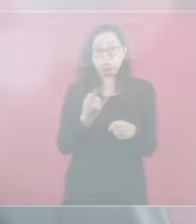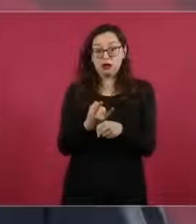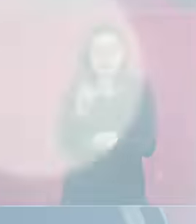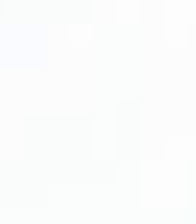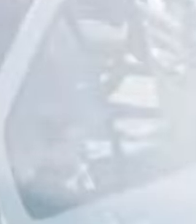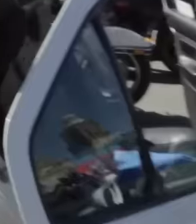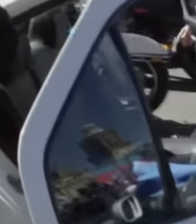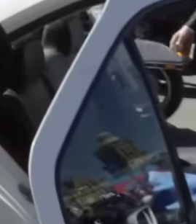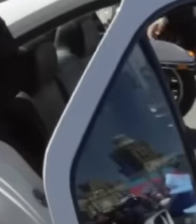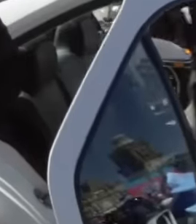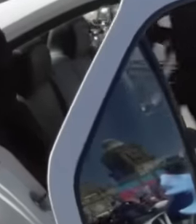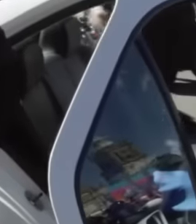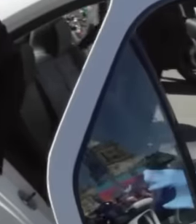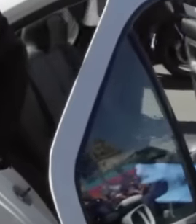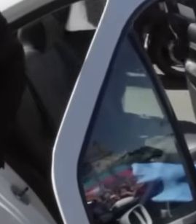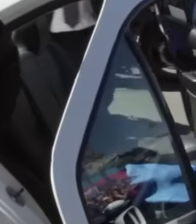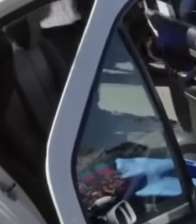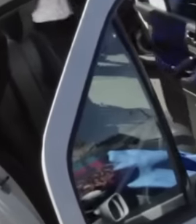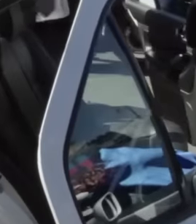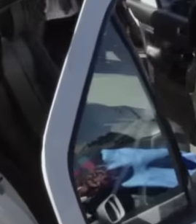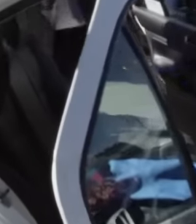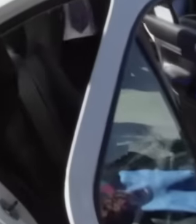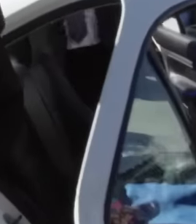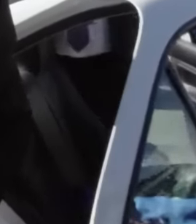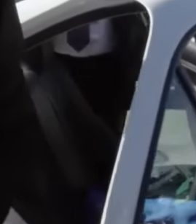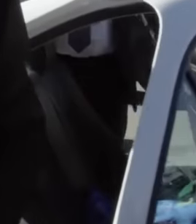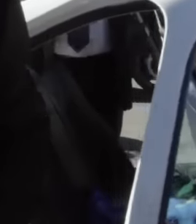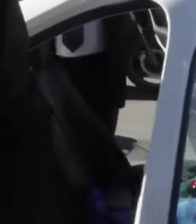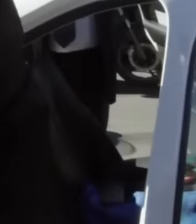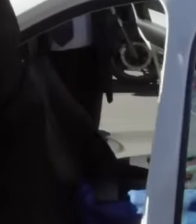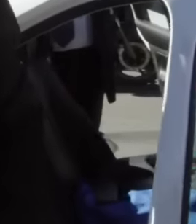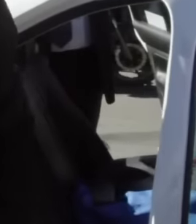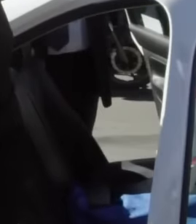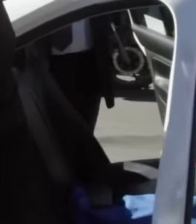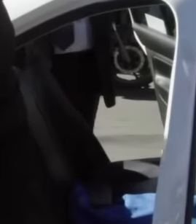presidente, fue un honor estar con Obrador.